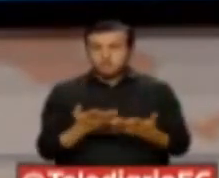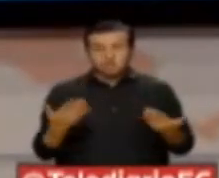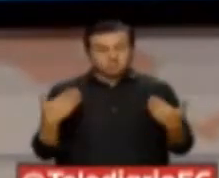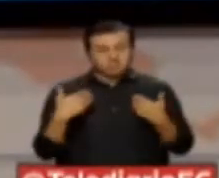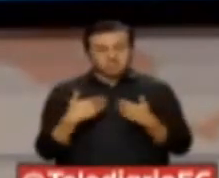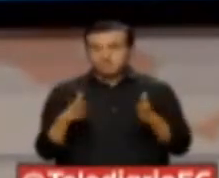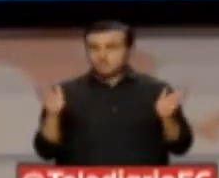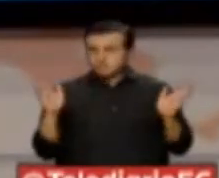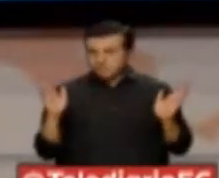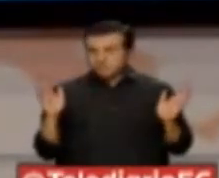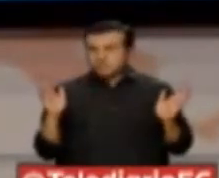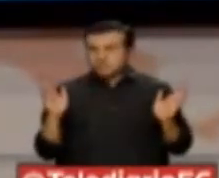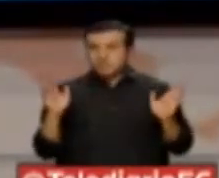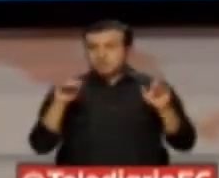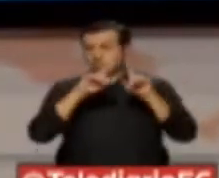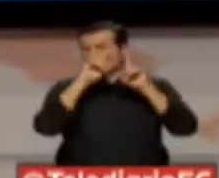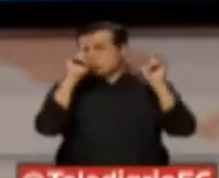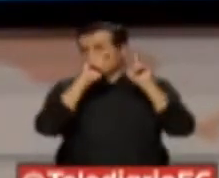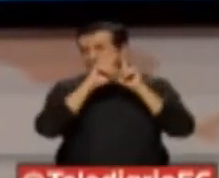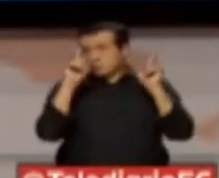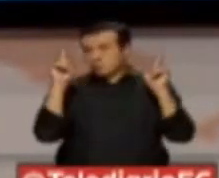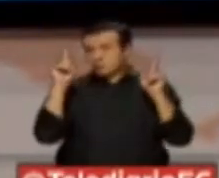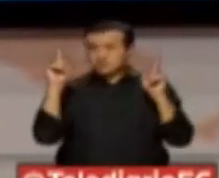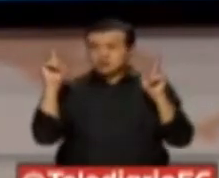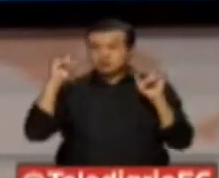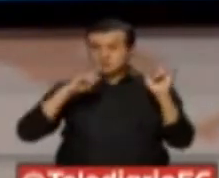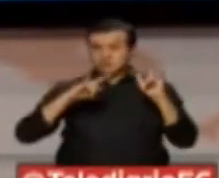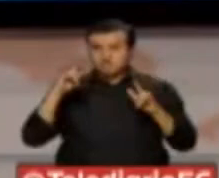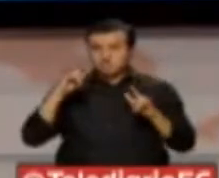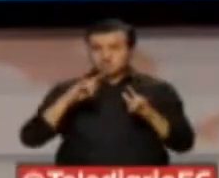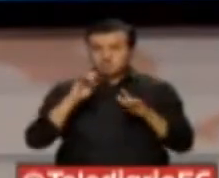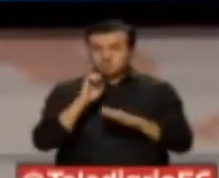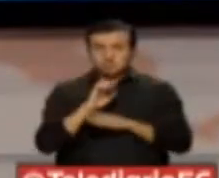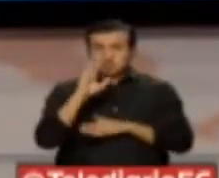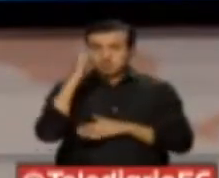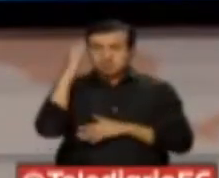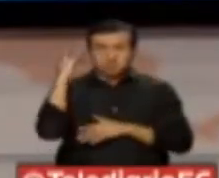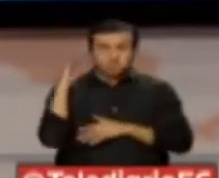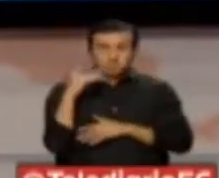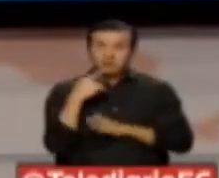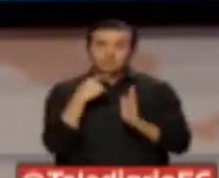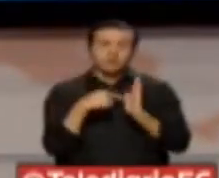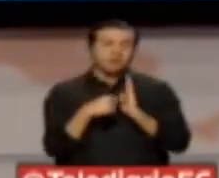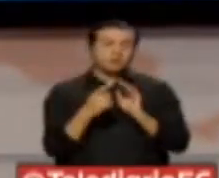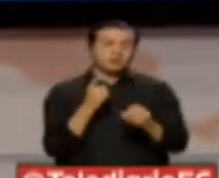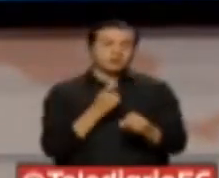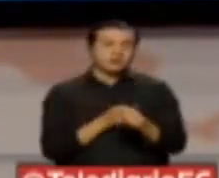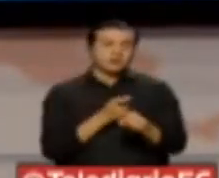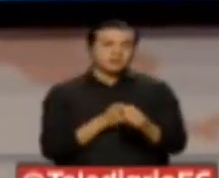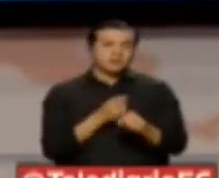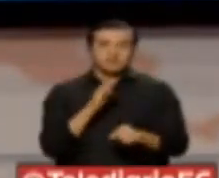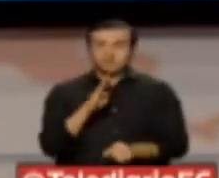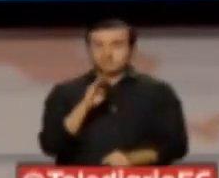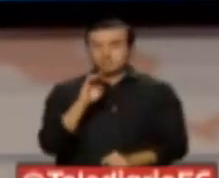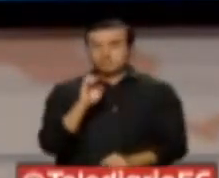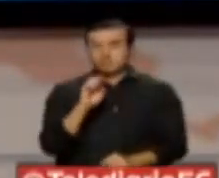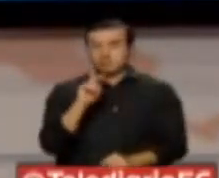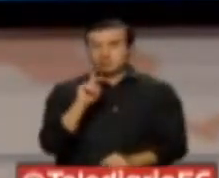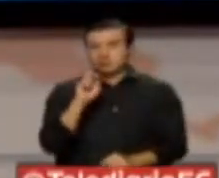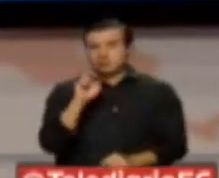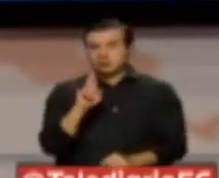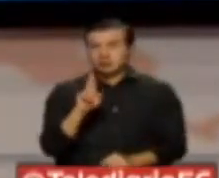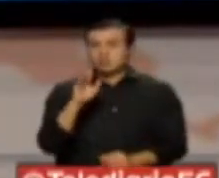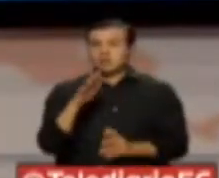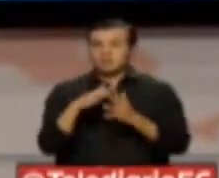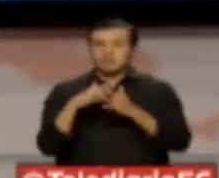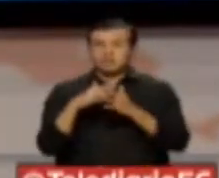puertas y están ingresando compañías o están viniendo a la cual compañías que antes no venían tuvo un caso puntual baker hughes una de las empresas